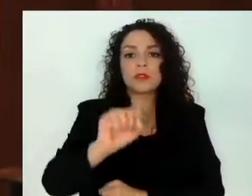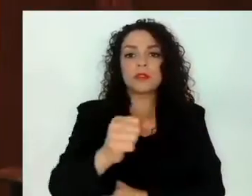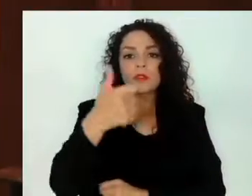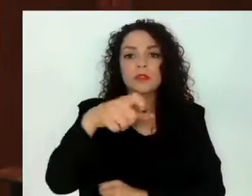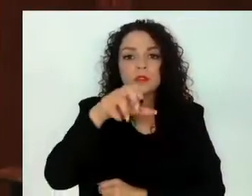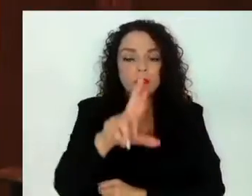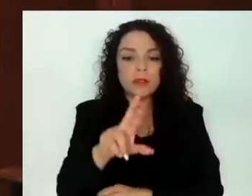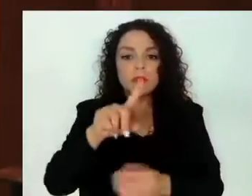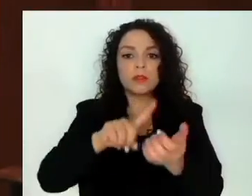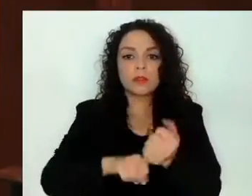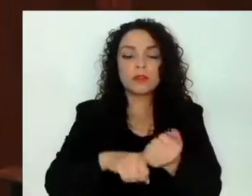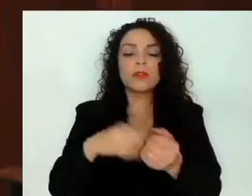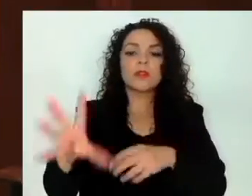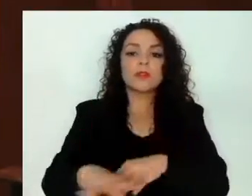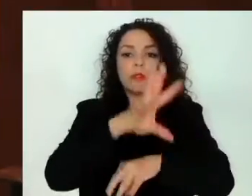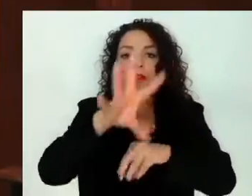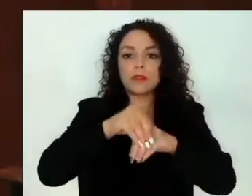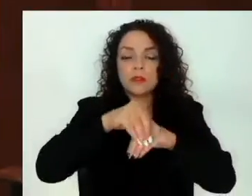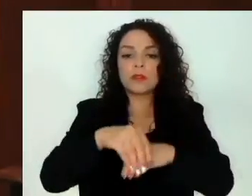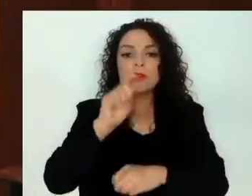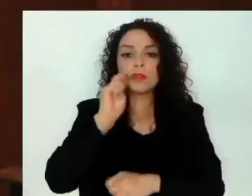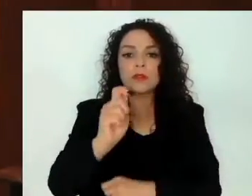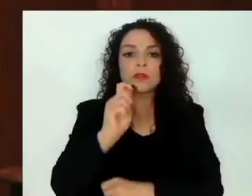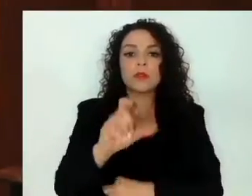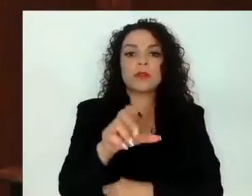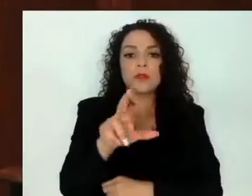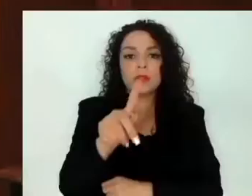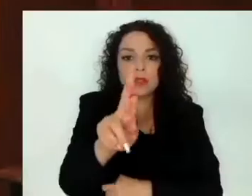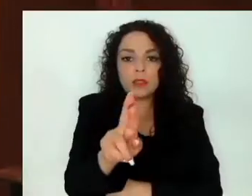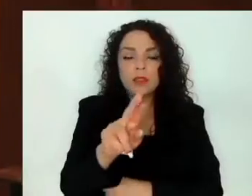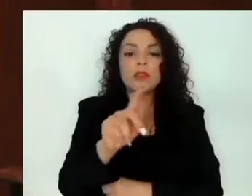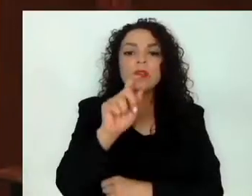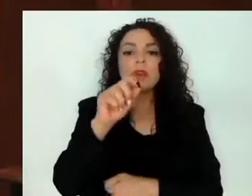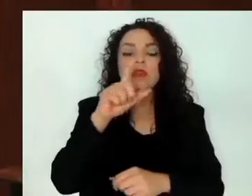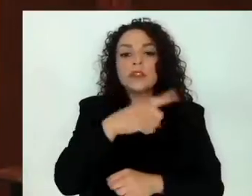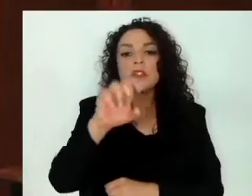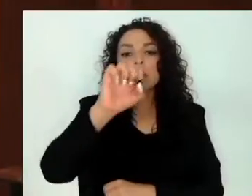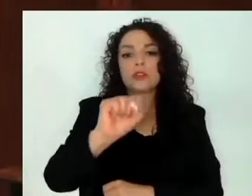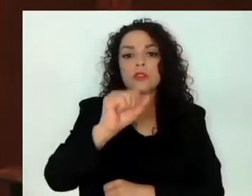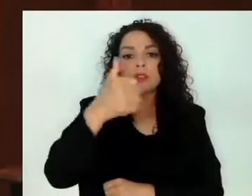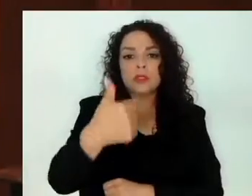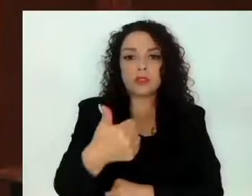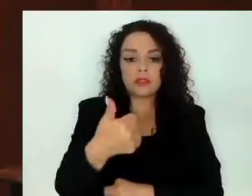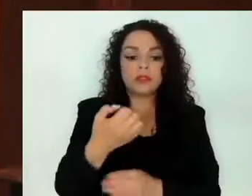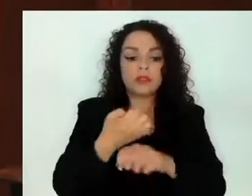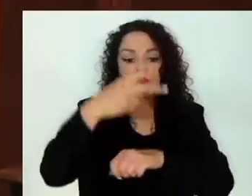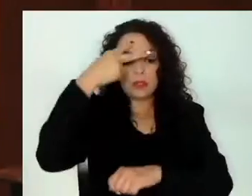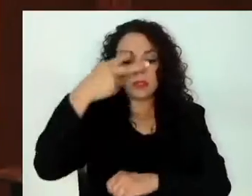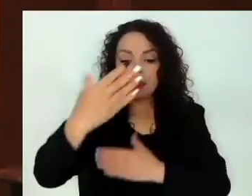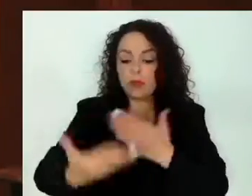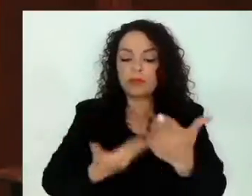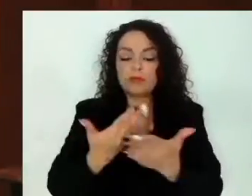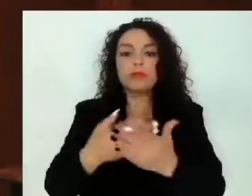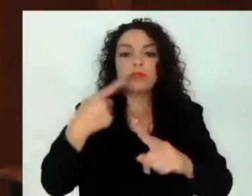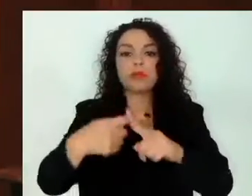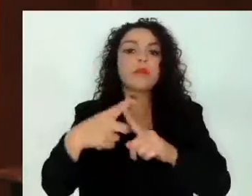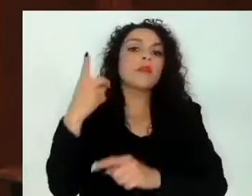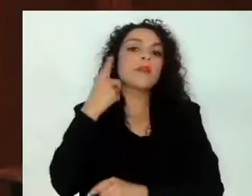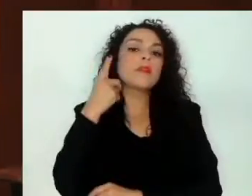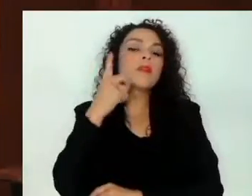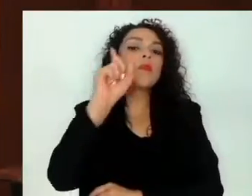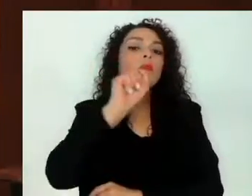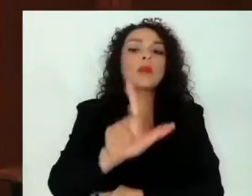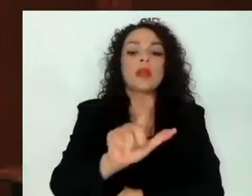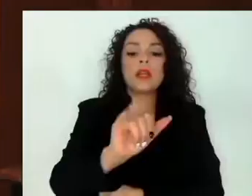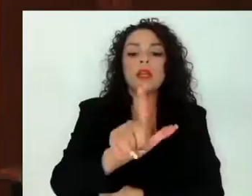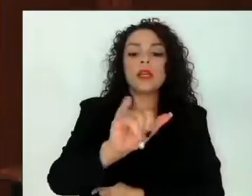artículo 166 cuater al Código Penal del Estado de México, presentada por la diputada Liliana Goyas Trejo